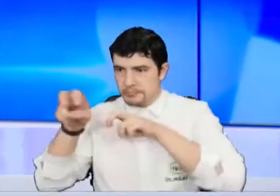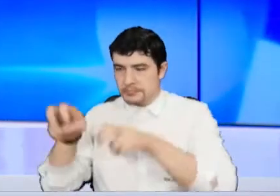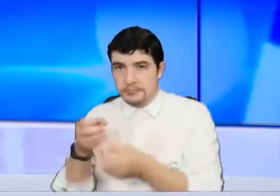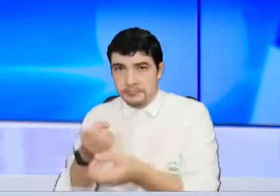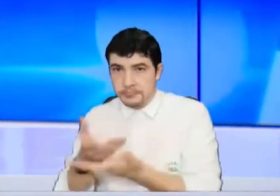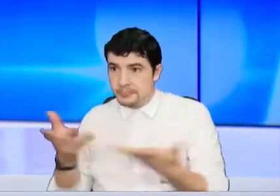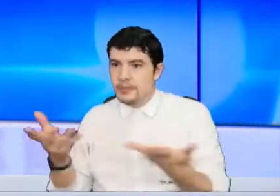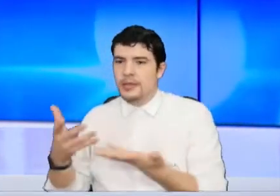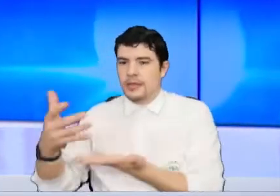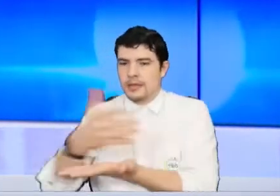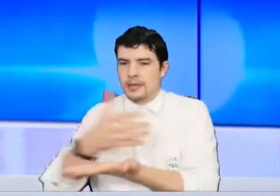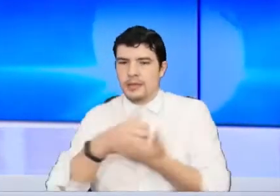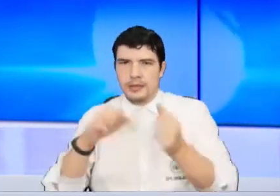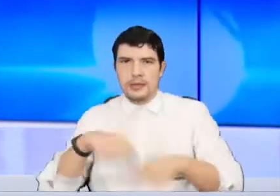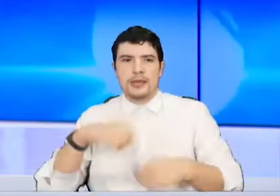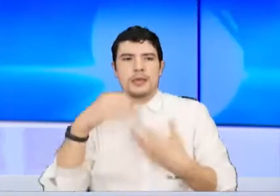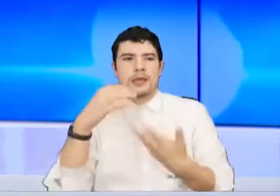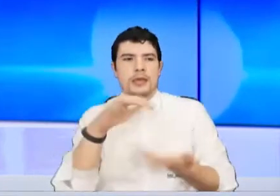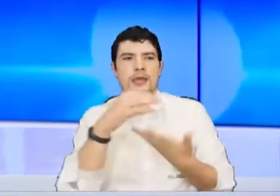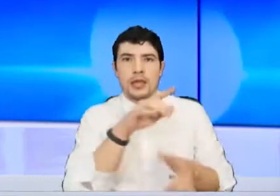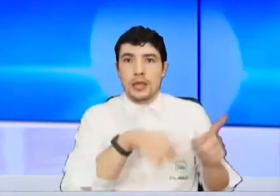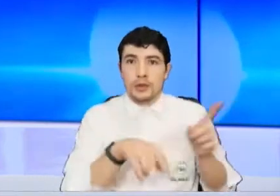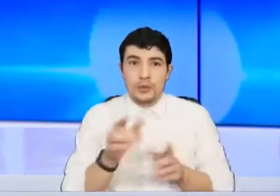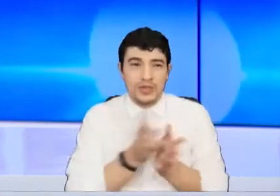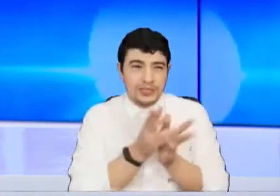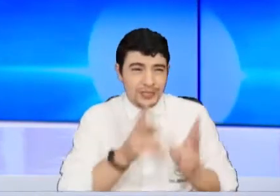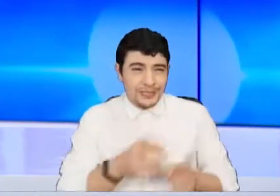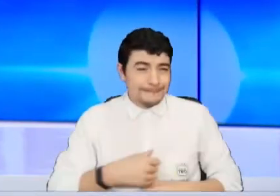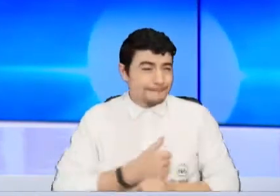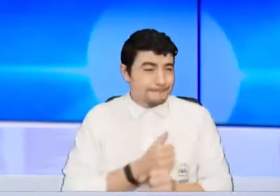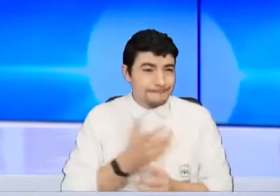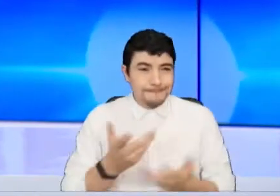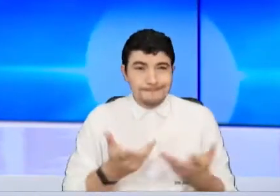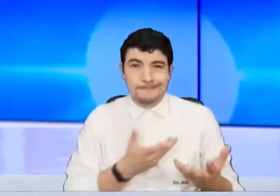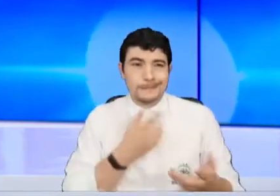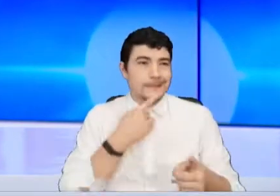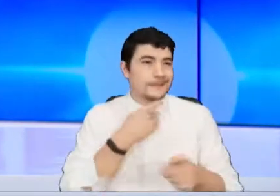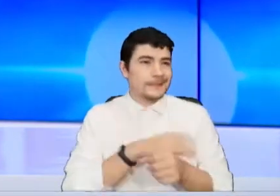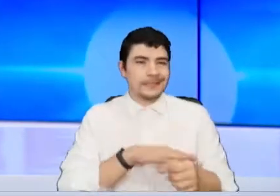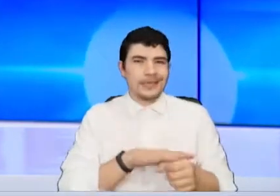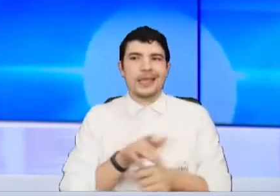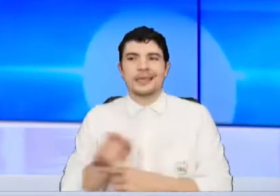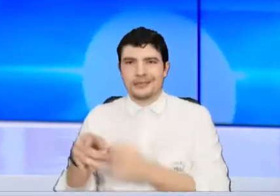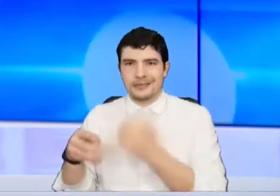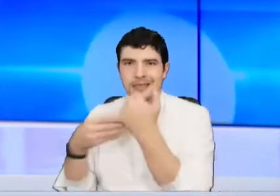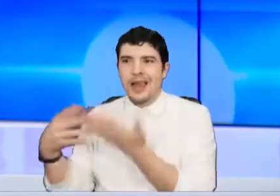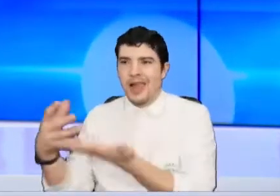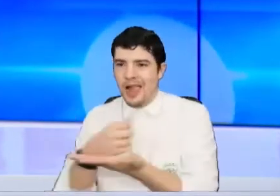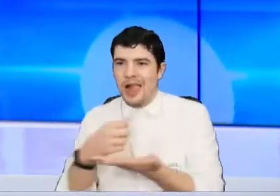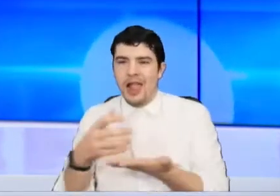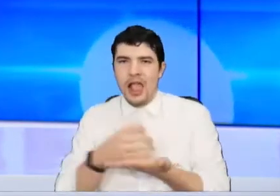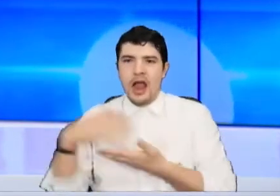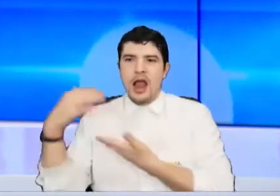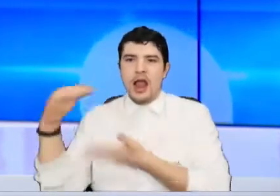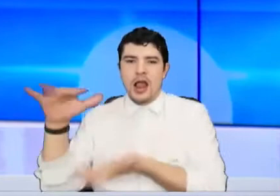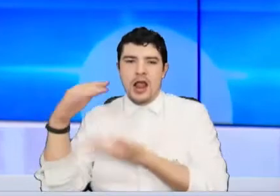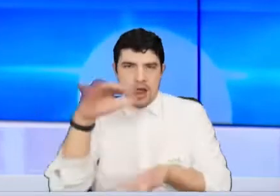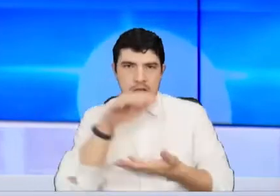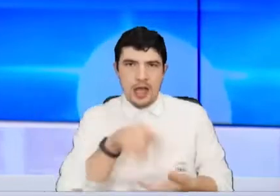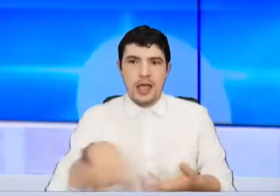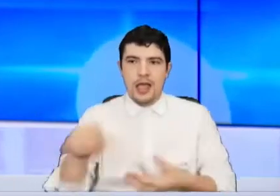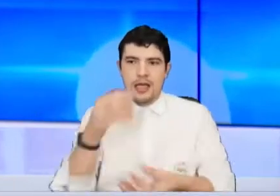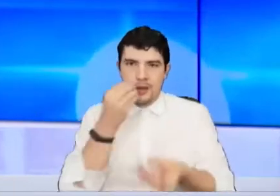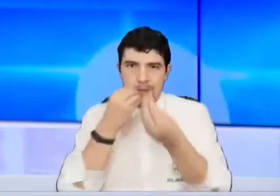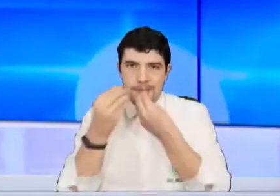enfrentan algunos estudiantes y sus familias en esta cuarentena. La institución recolectó varios mercados con alimentos cultivados por los